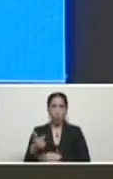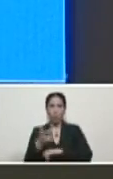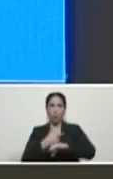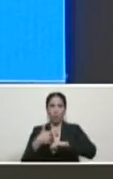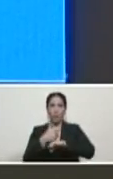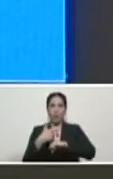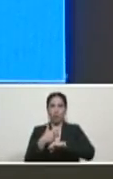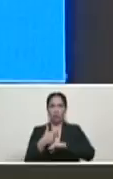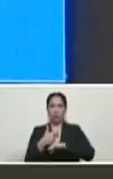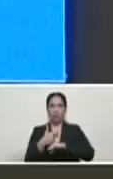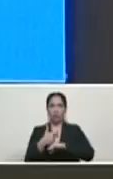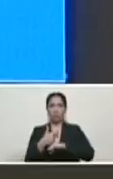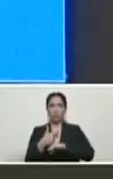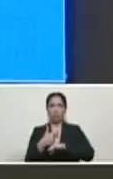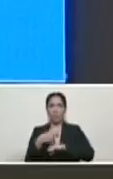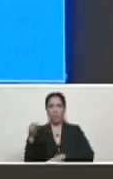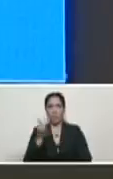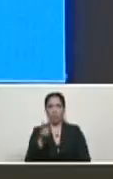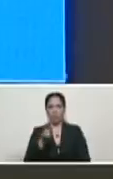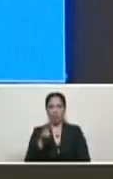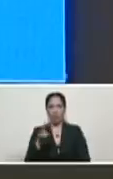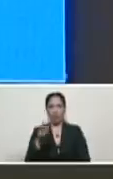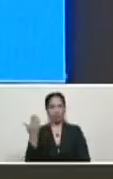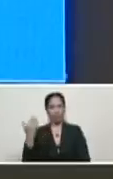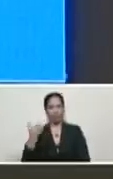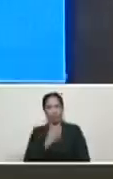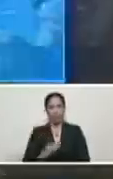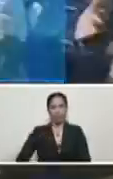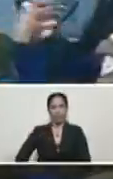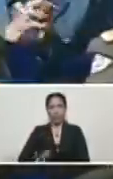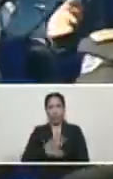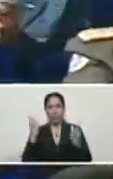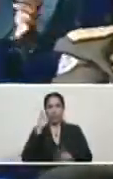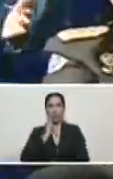presidido por nuestro libertador Simón Bolívar.